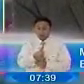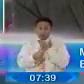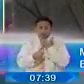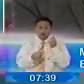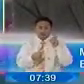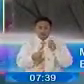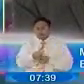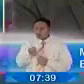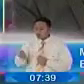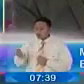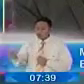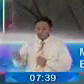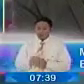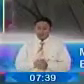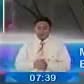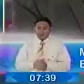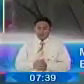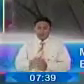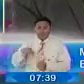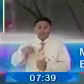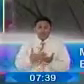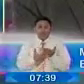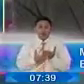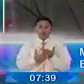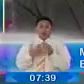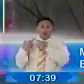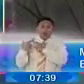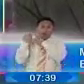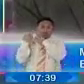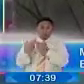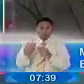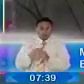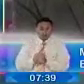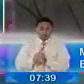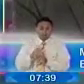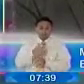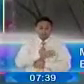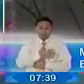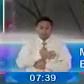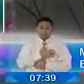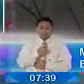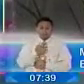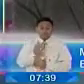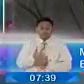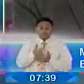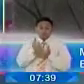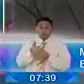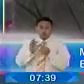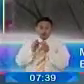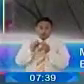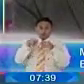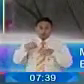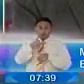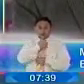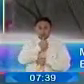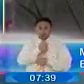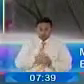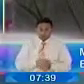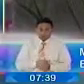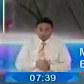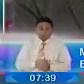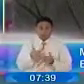están menos atendidas. La bondad también del modelo de concesión es que mientras nosotros entregamos el mantenimiento de una vía al sector privado